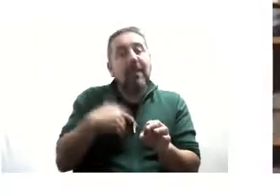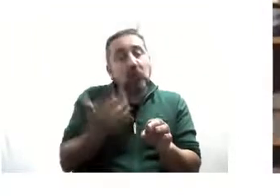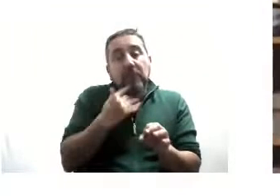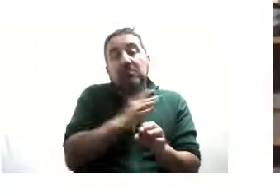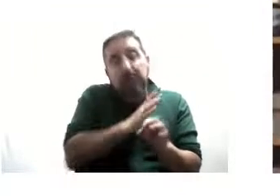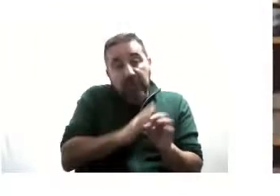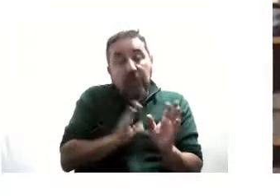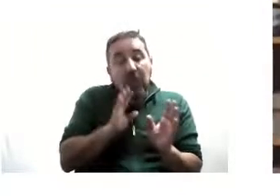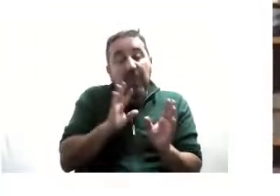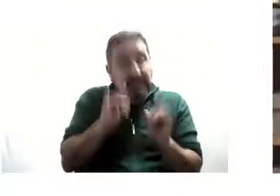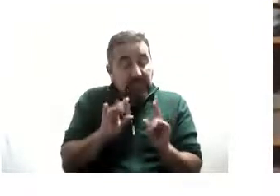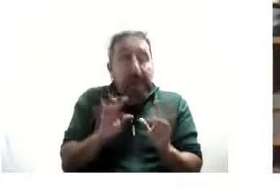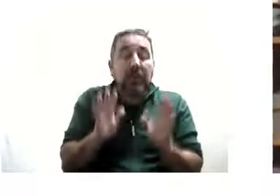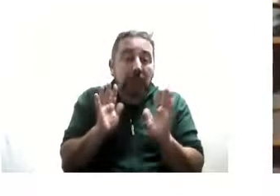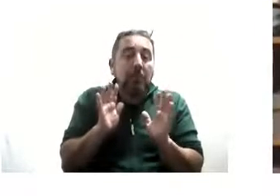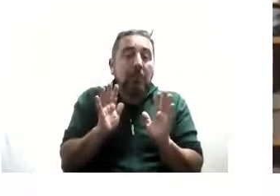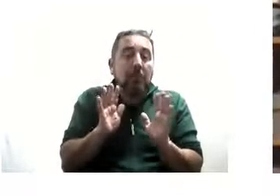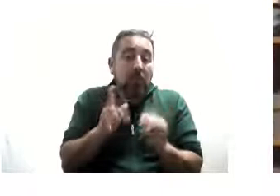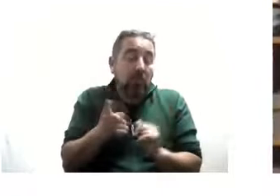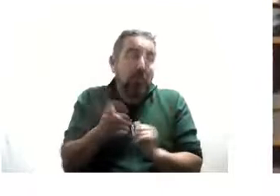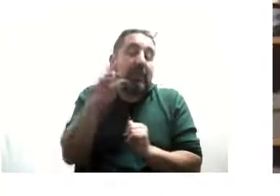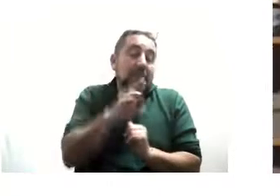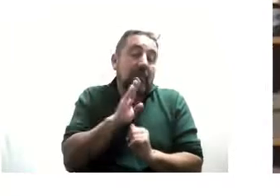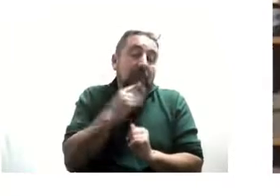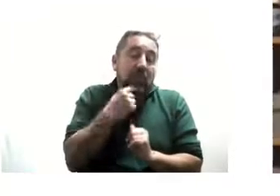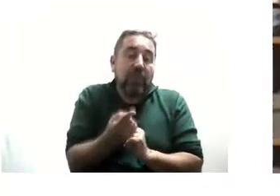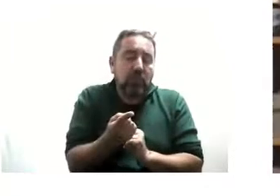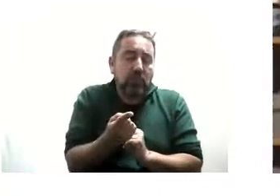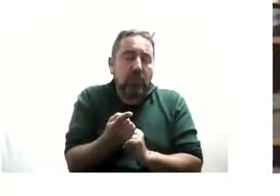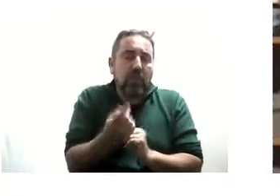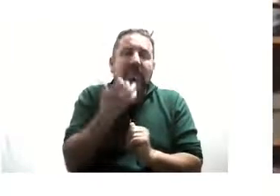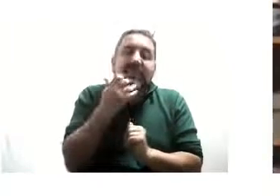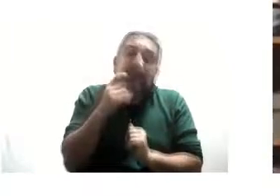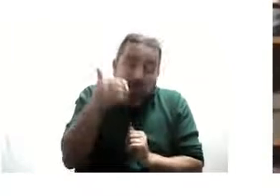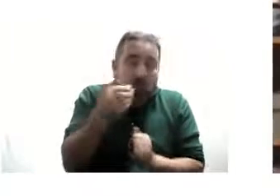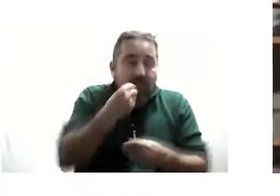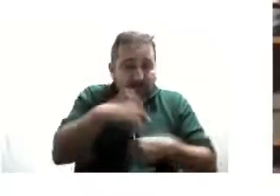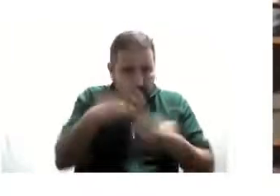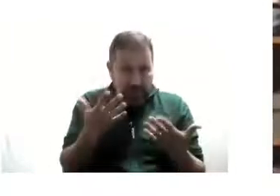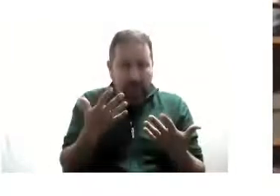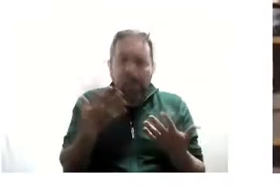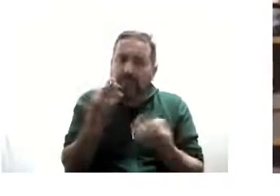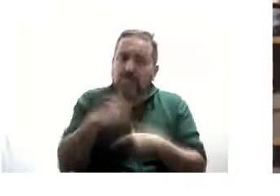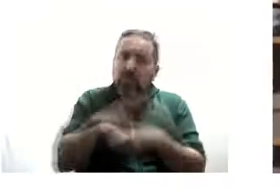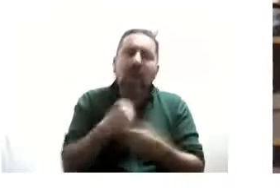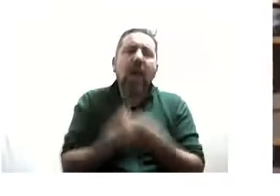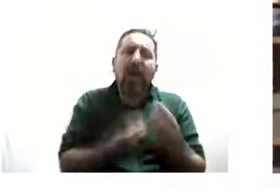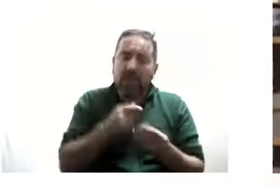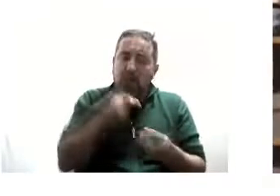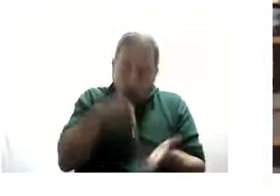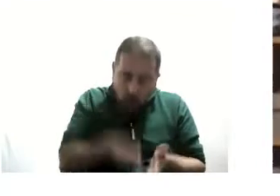principio, sí, pero vamos, volviendo a insistir en lo que acabas de decir, ¿no? Que bueno, si eso ocurre en el futuro, fenomenal, pero lo que tenemos que hacer es tratar la sordera